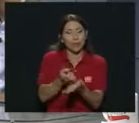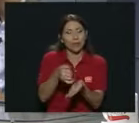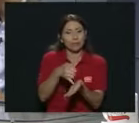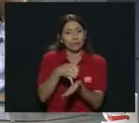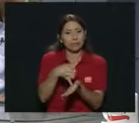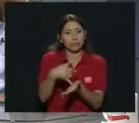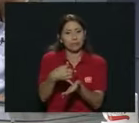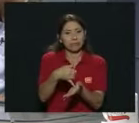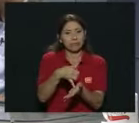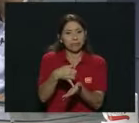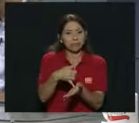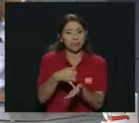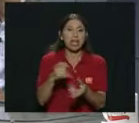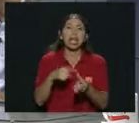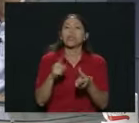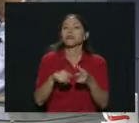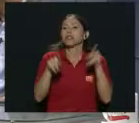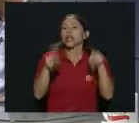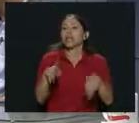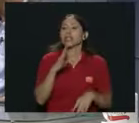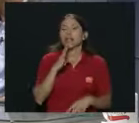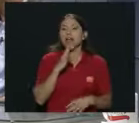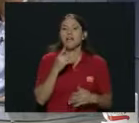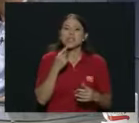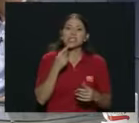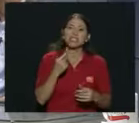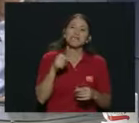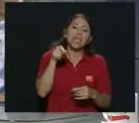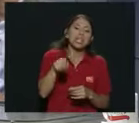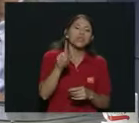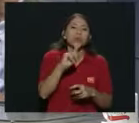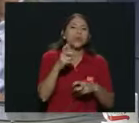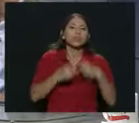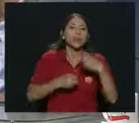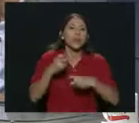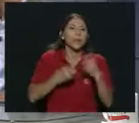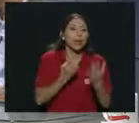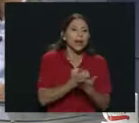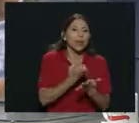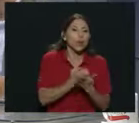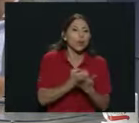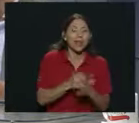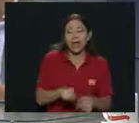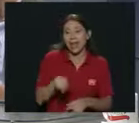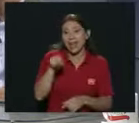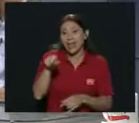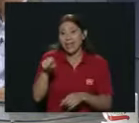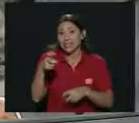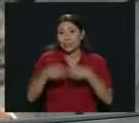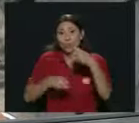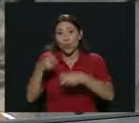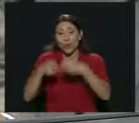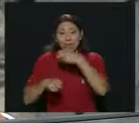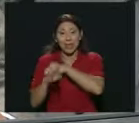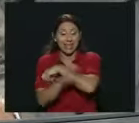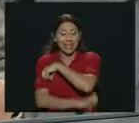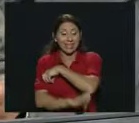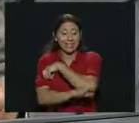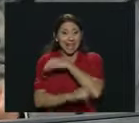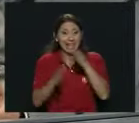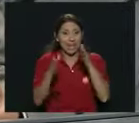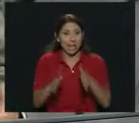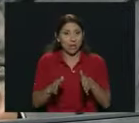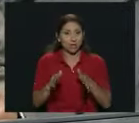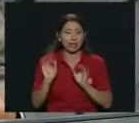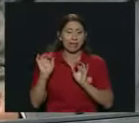discurso de, no es un problema de la economía, es un problema de los extranjeros que están llegando a los Estados